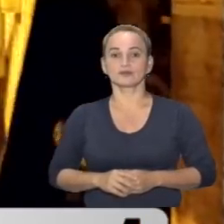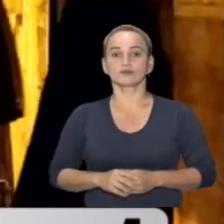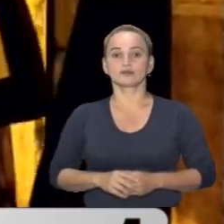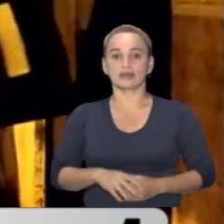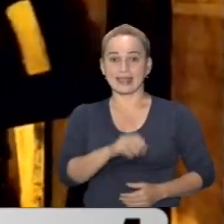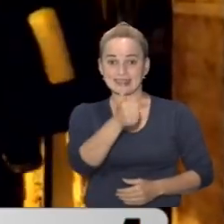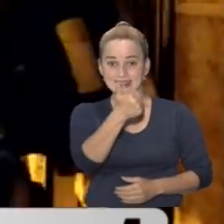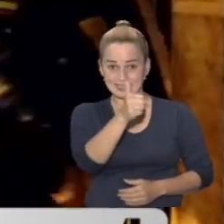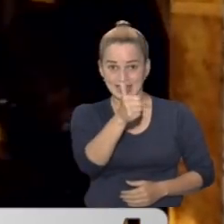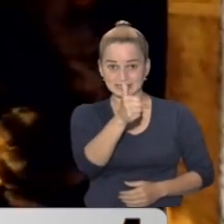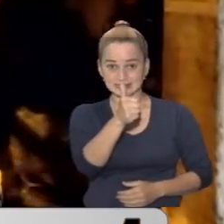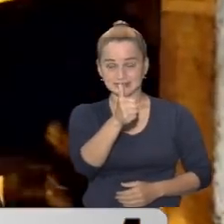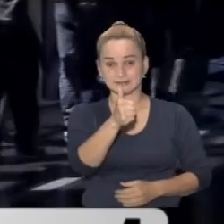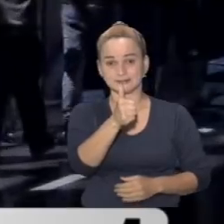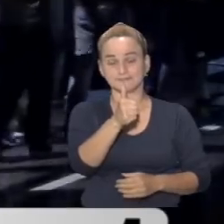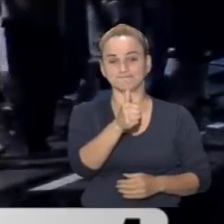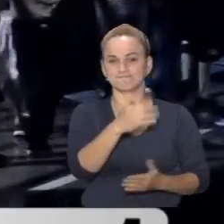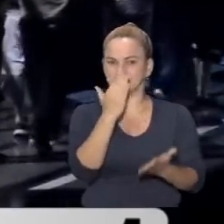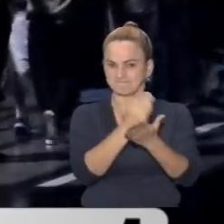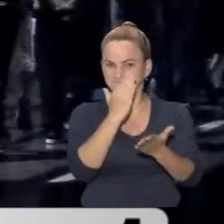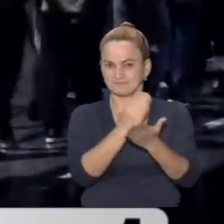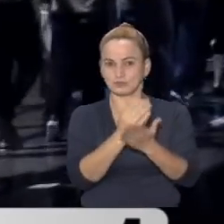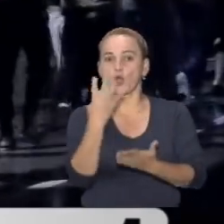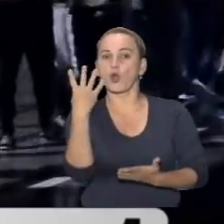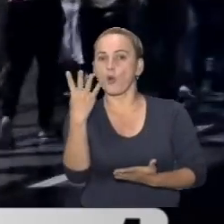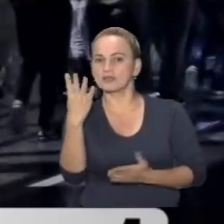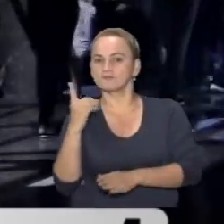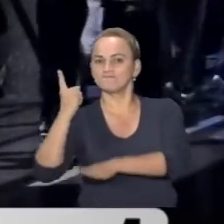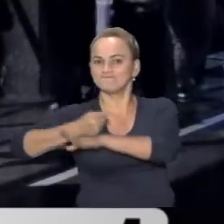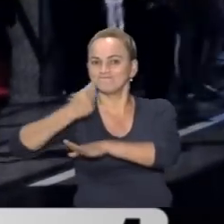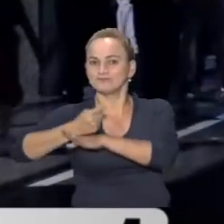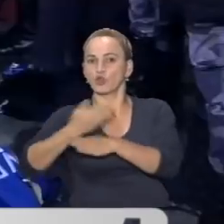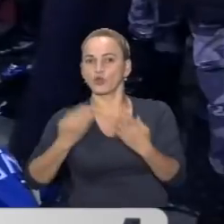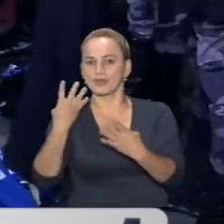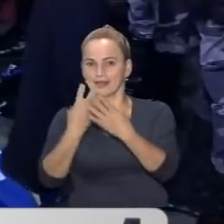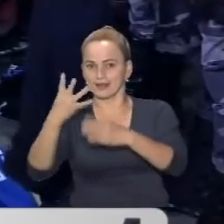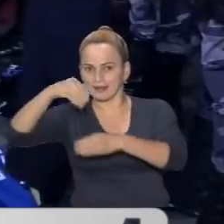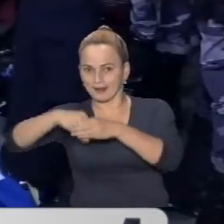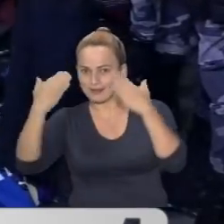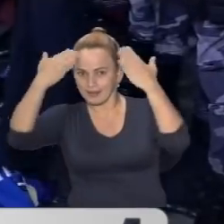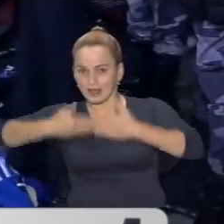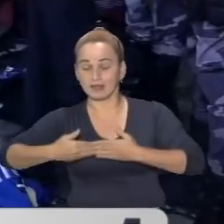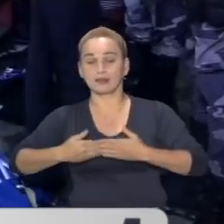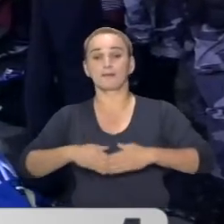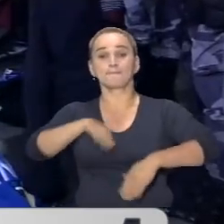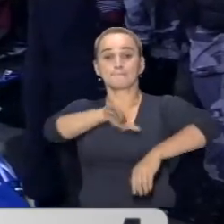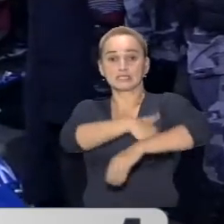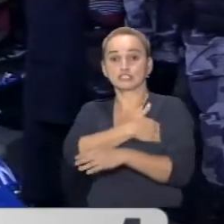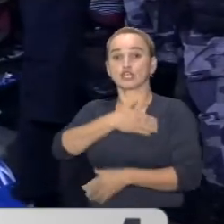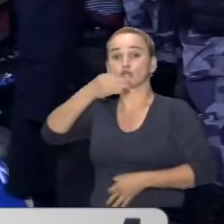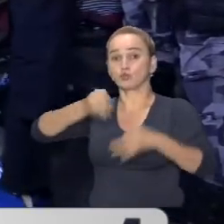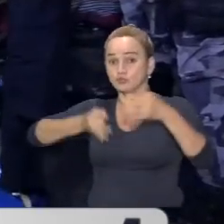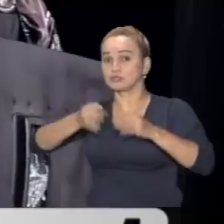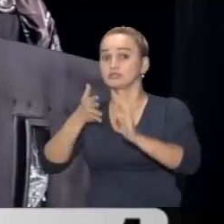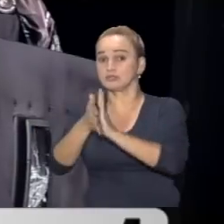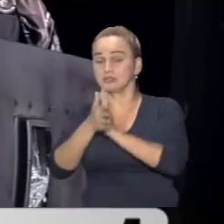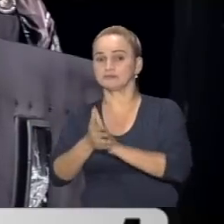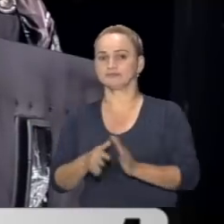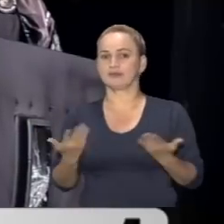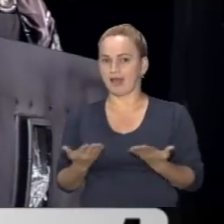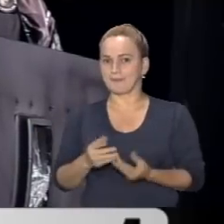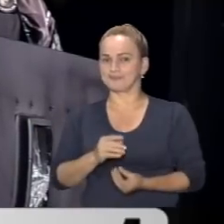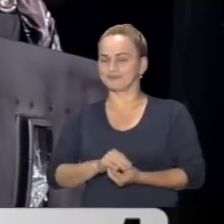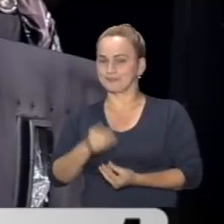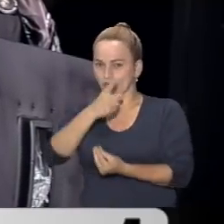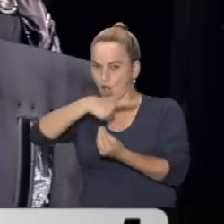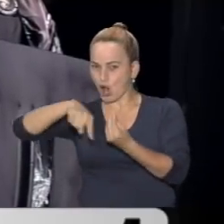4 de cada 10 delitos presentados en el país se organizan desde las cárceles. Así lo afirmó el Ministerio de Justicia. A través de los grupos de